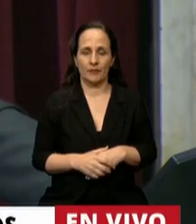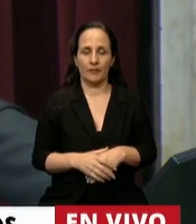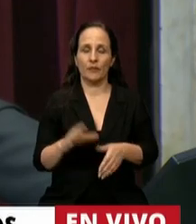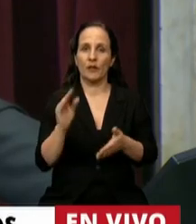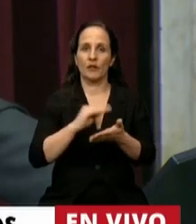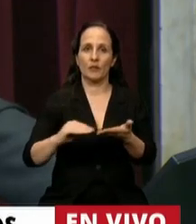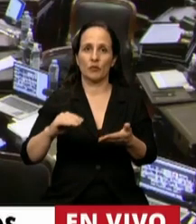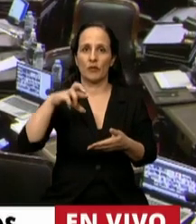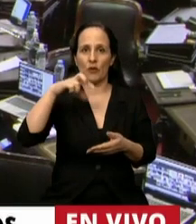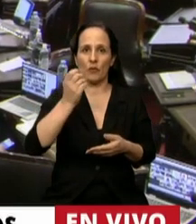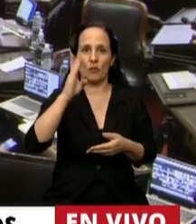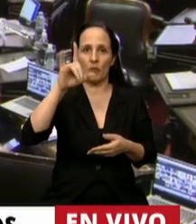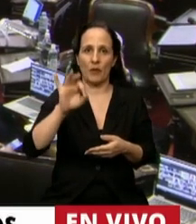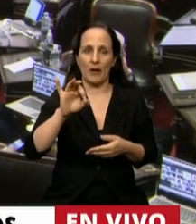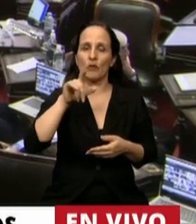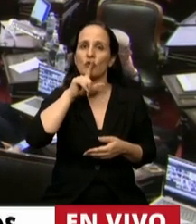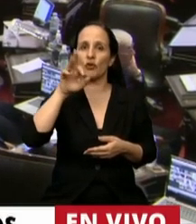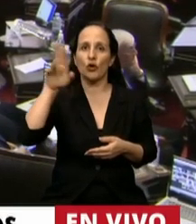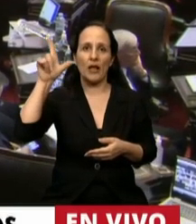Diputado Pablo Torello.